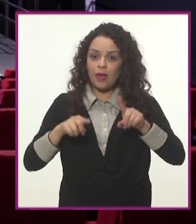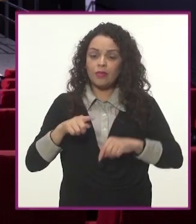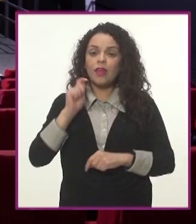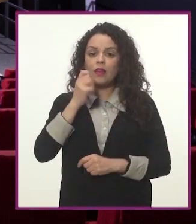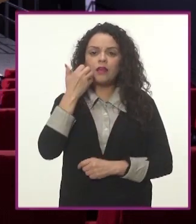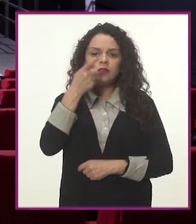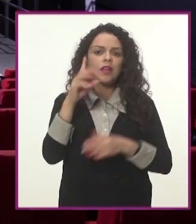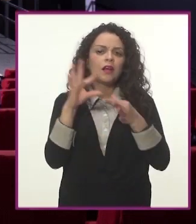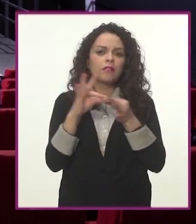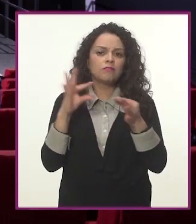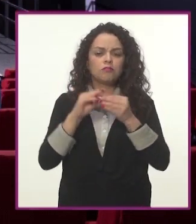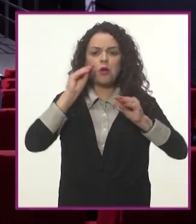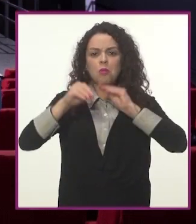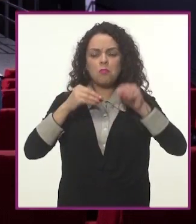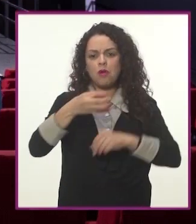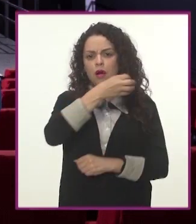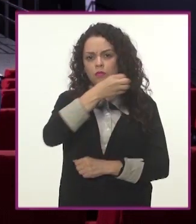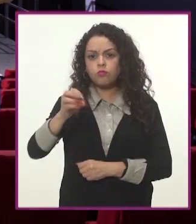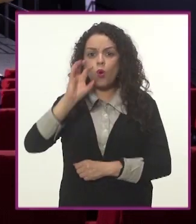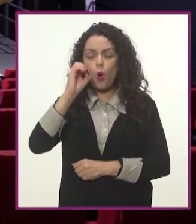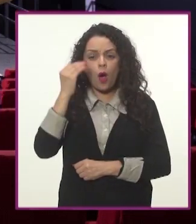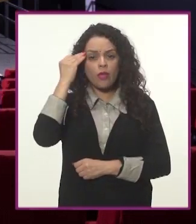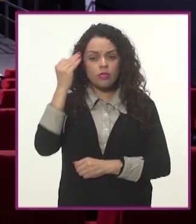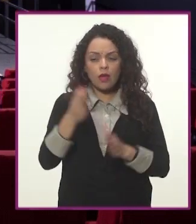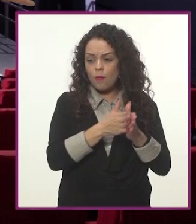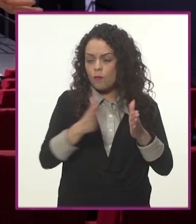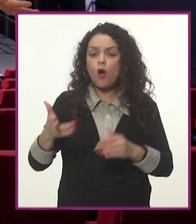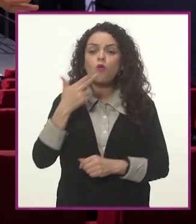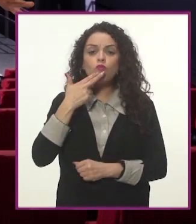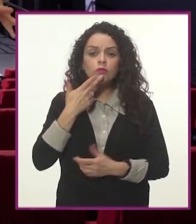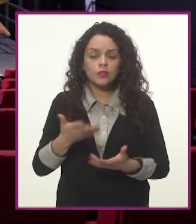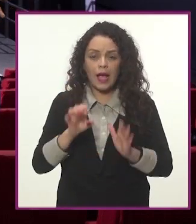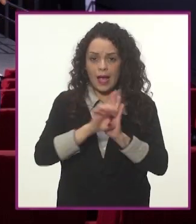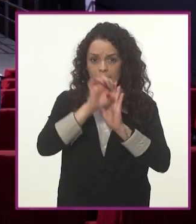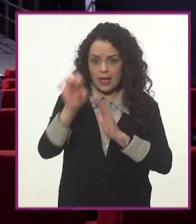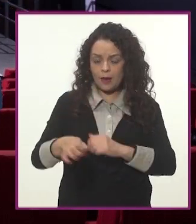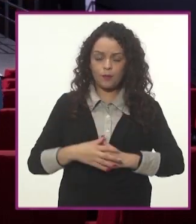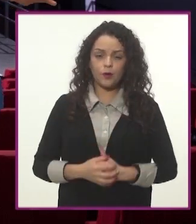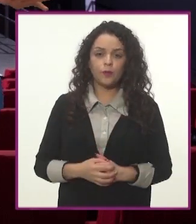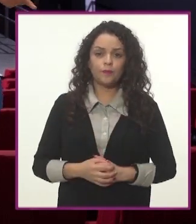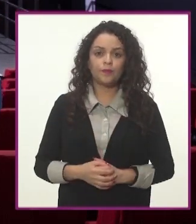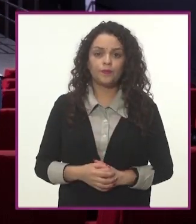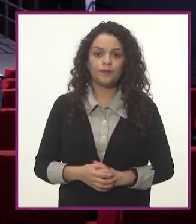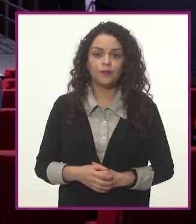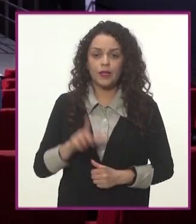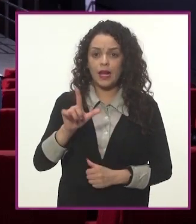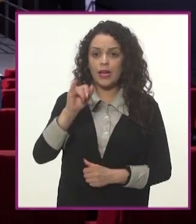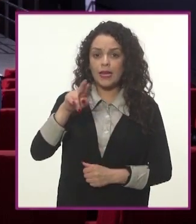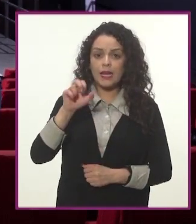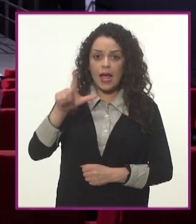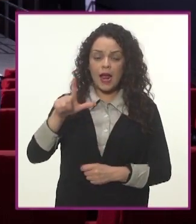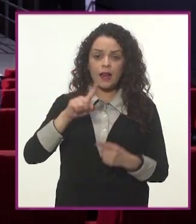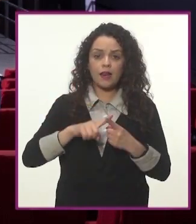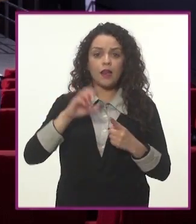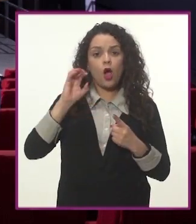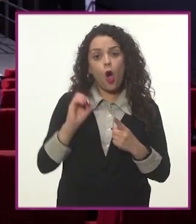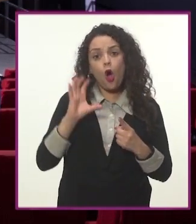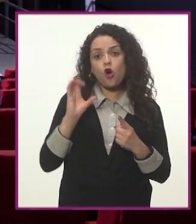quiere construir o la temporalidad que se quiere manejar. Por ejemplo, el montaje lineal o continuo